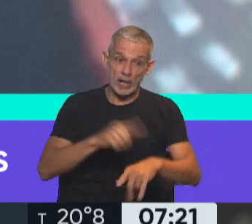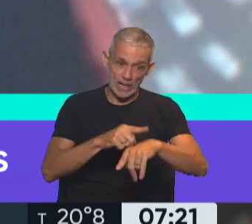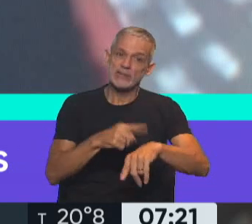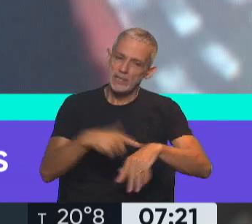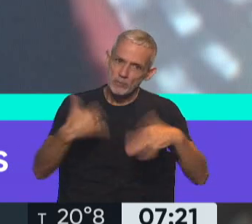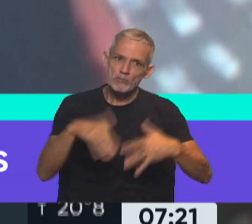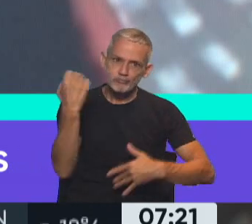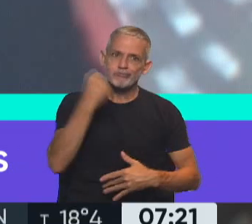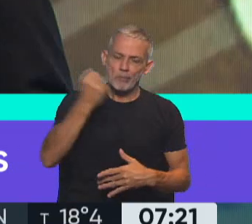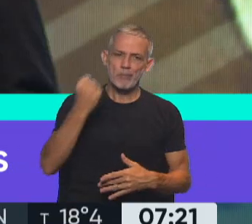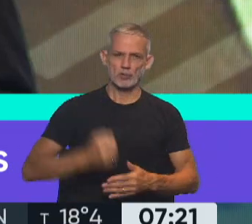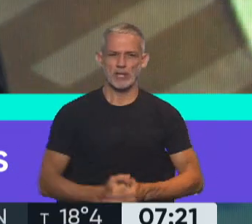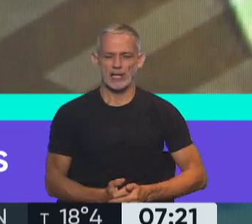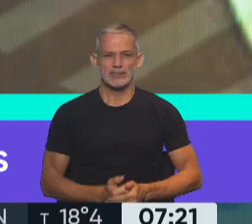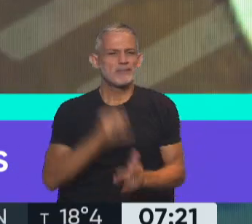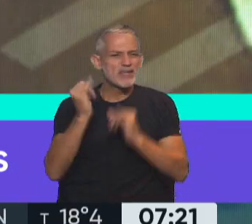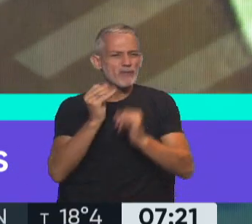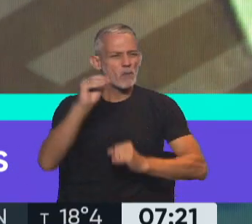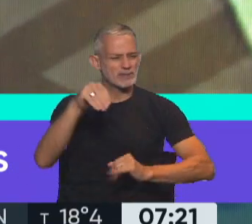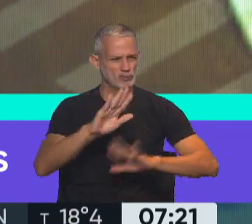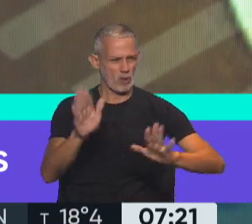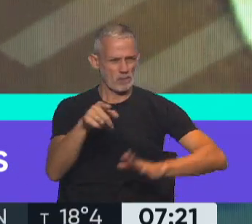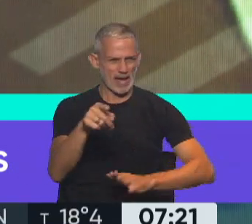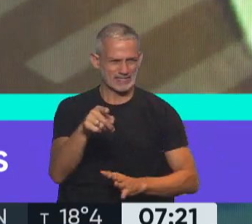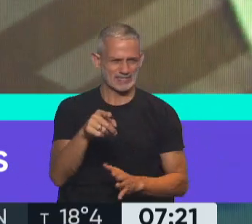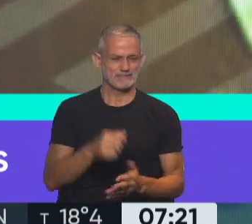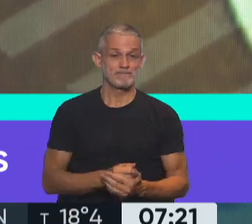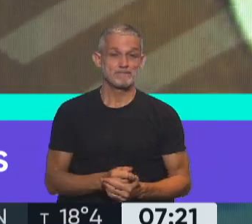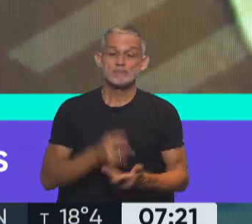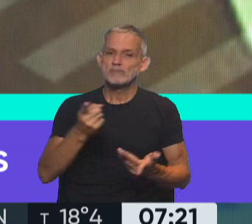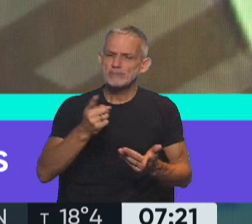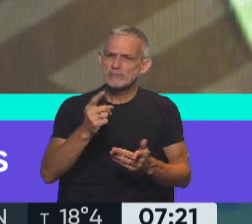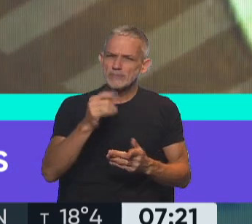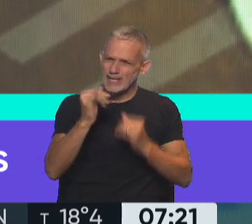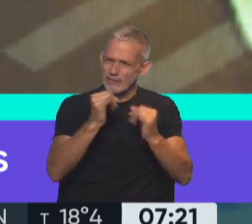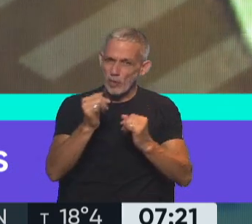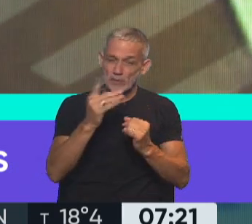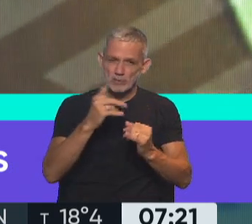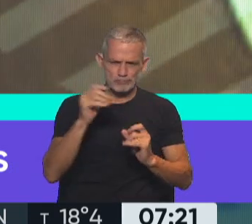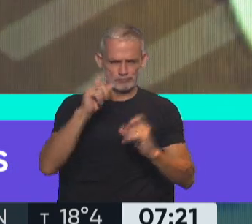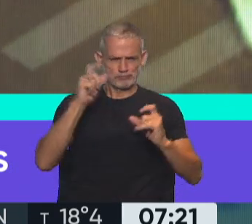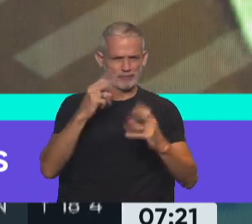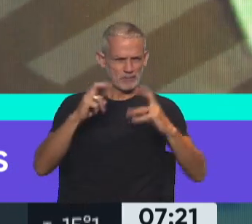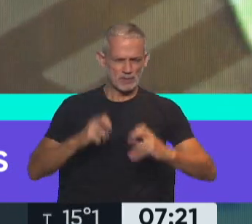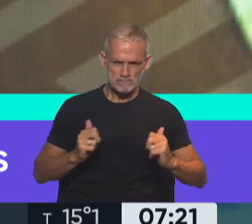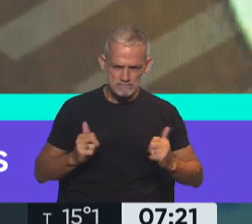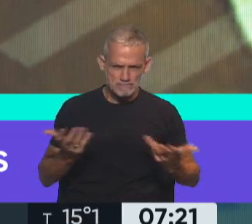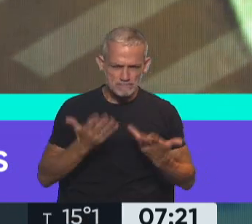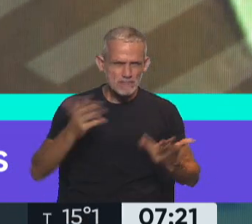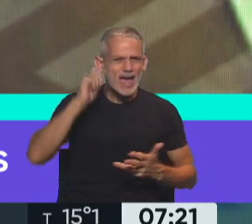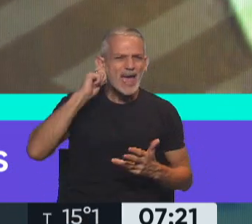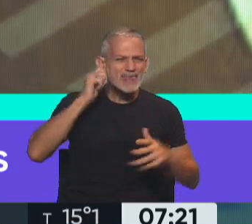minutos cuentan y mucho. Hay un dato adicional, antes de pasar al informe, un dato adicional que llamó la atención de los investigadores y es la